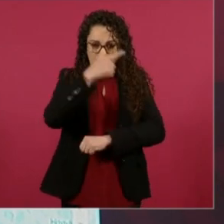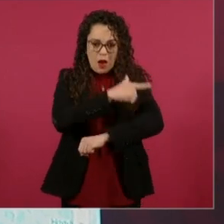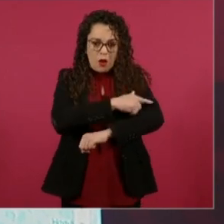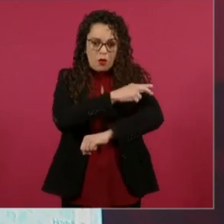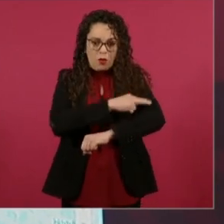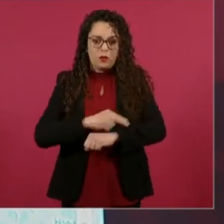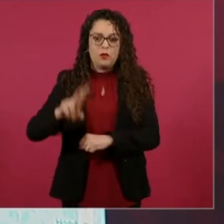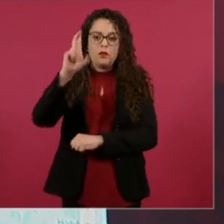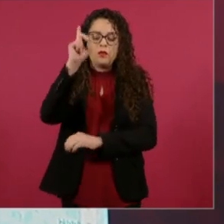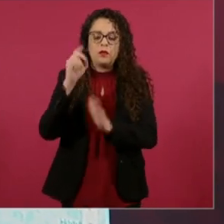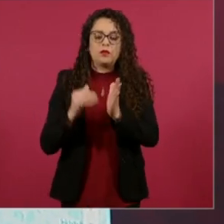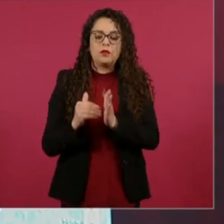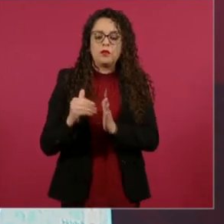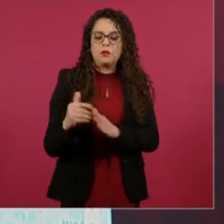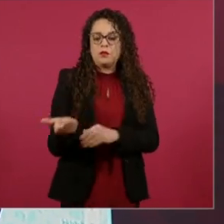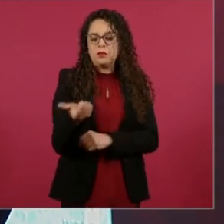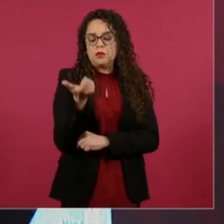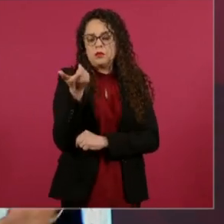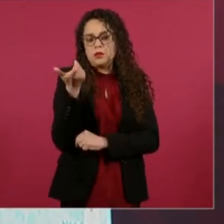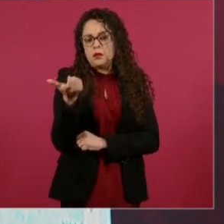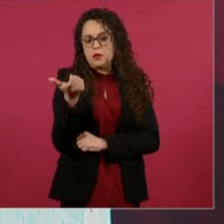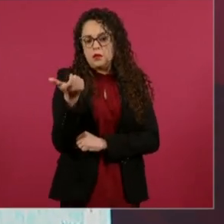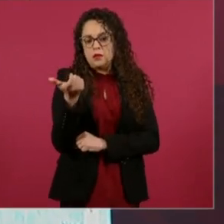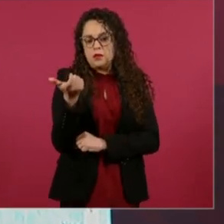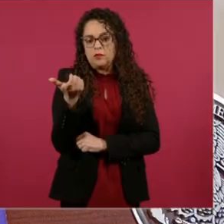30 millones de pesos para